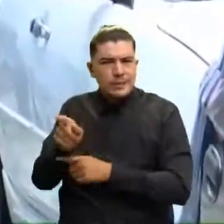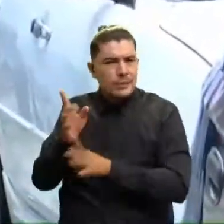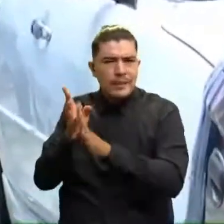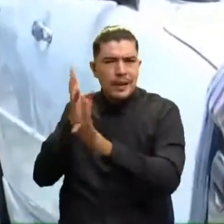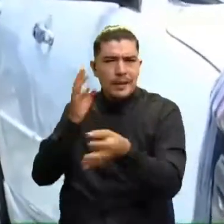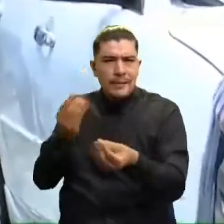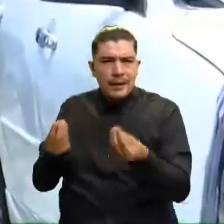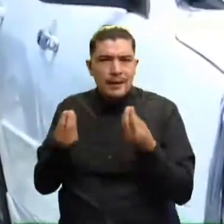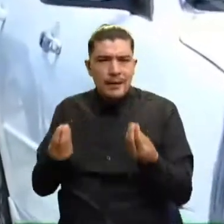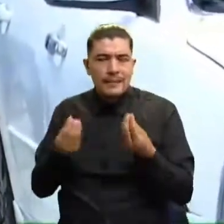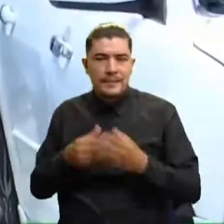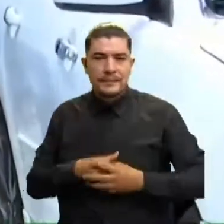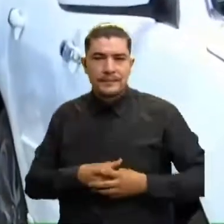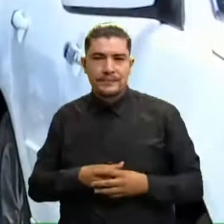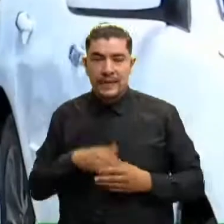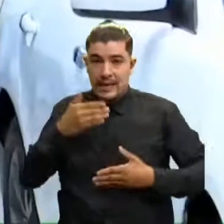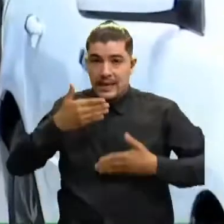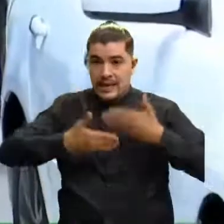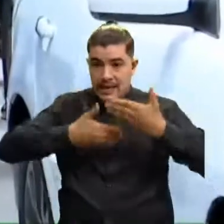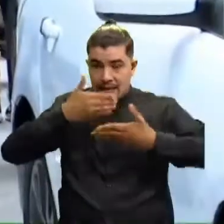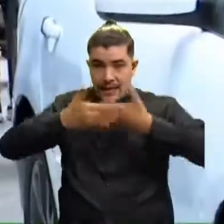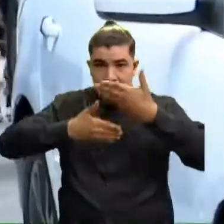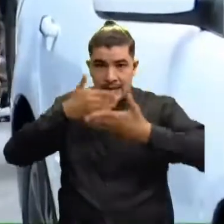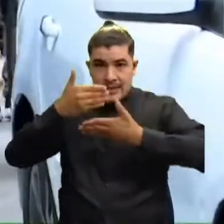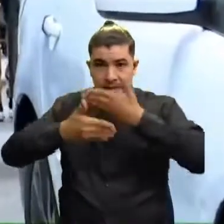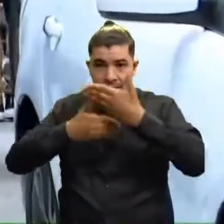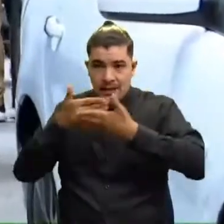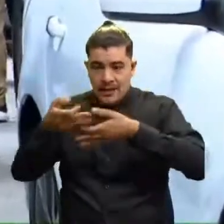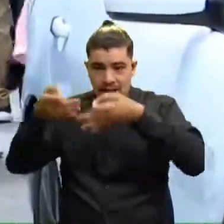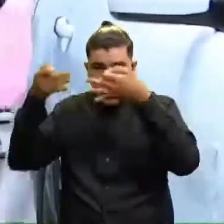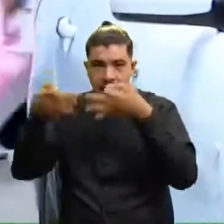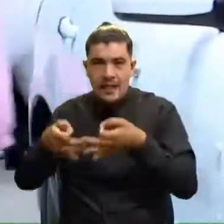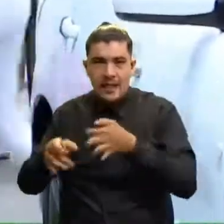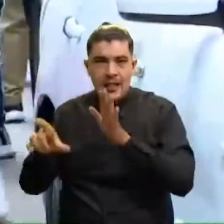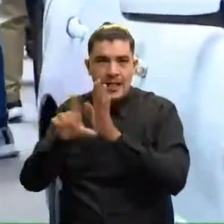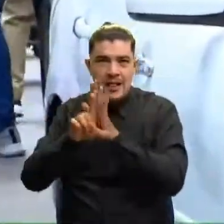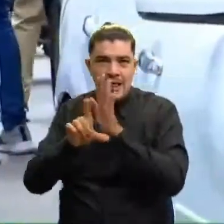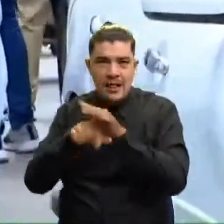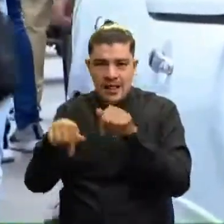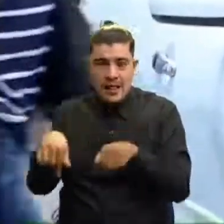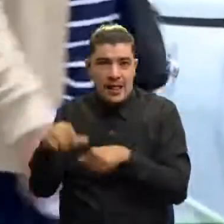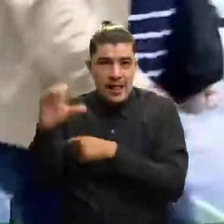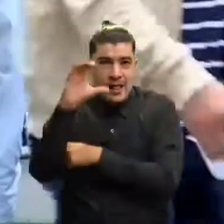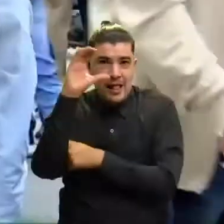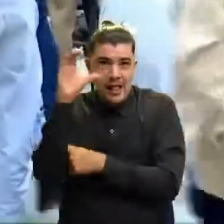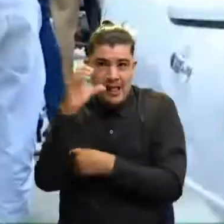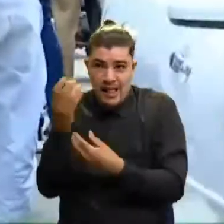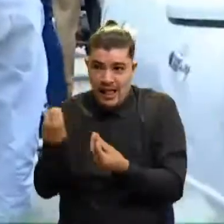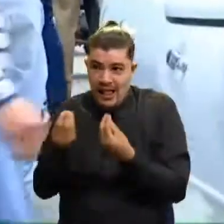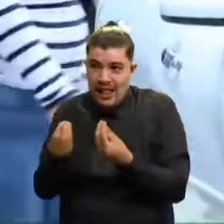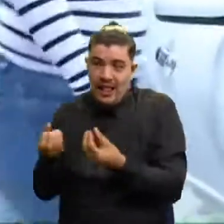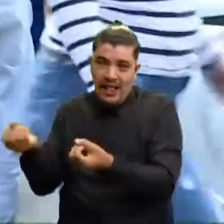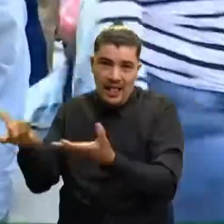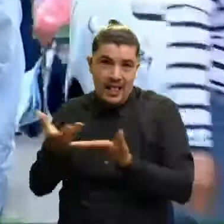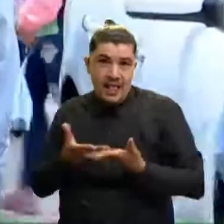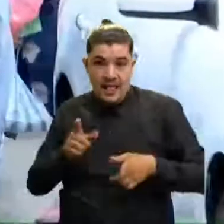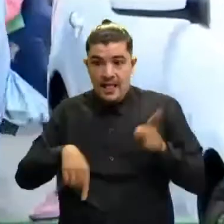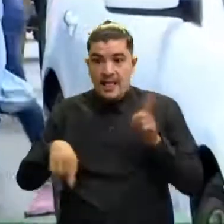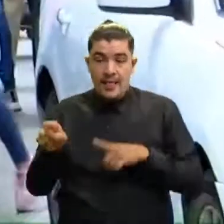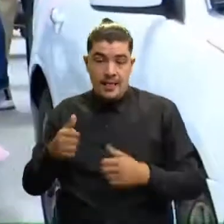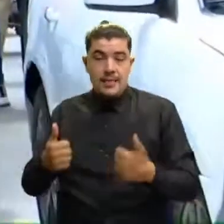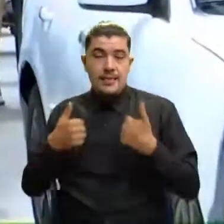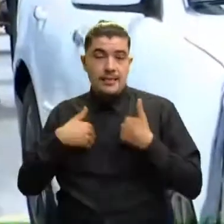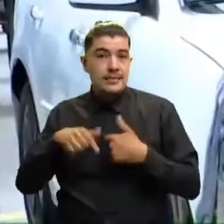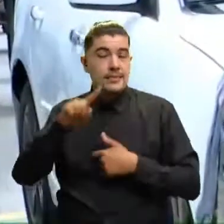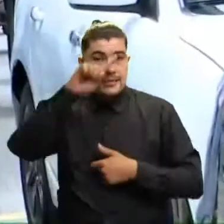de realizar el proceso para lo que tiene que ver la legalización aquí en Colombia y poder recibir algunos beneficios por parte del